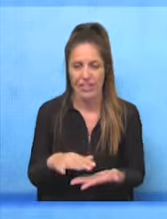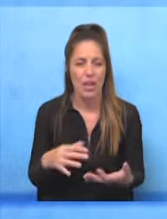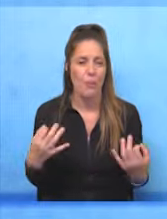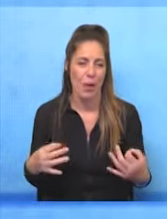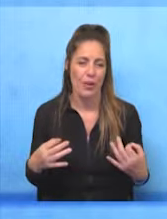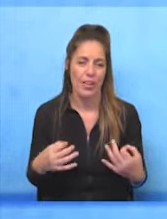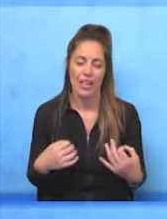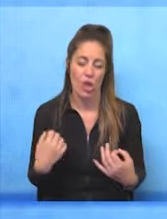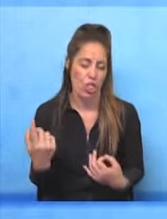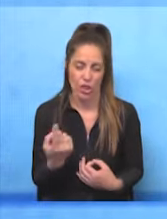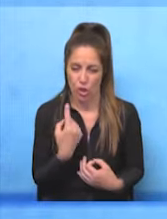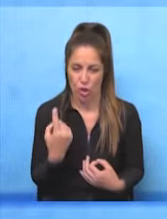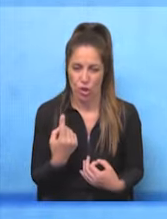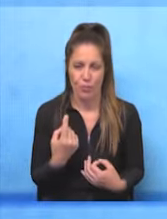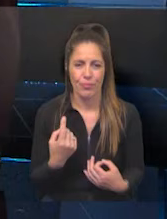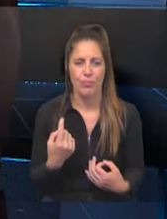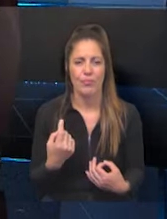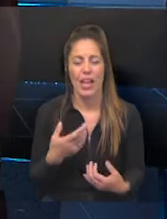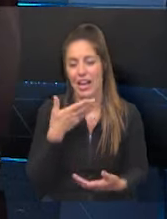todo esto de todoo